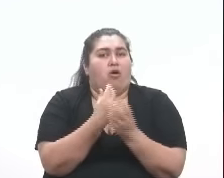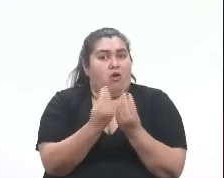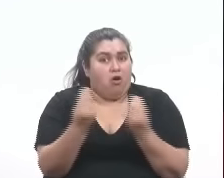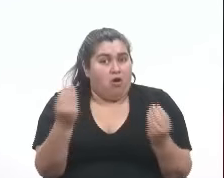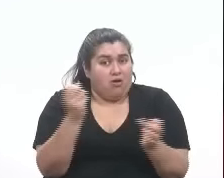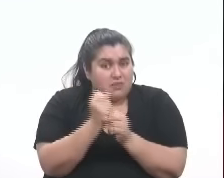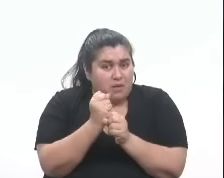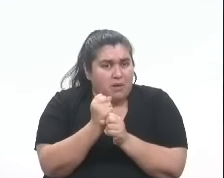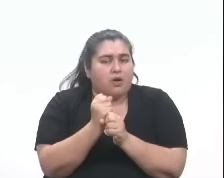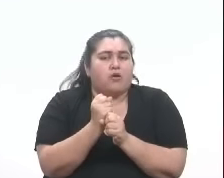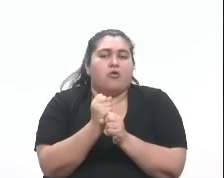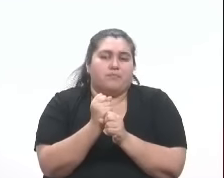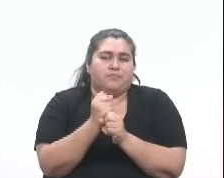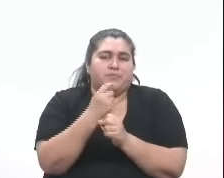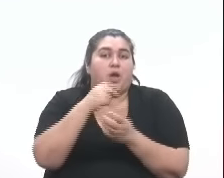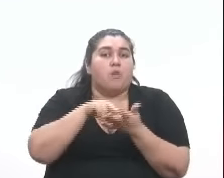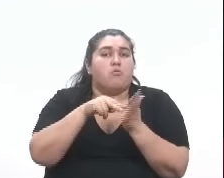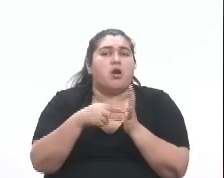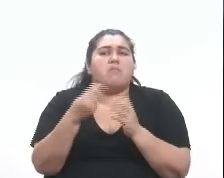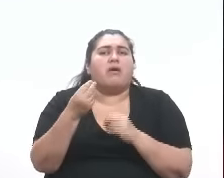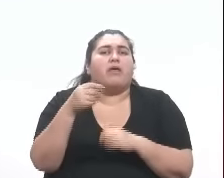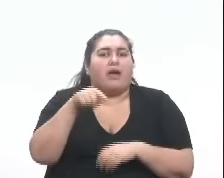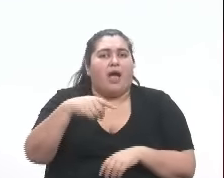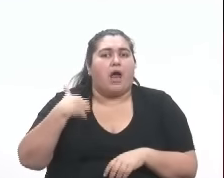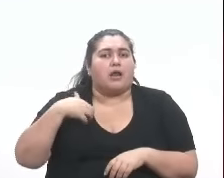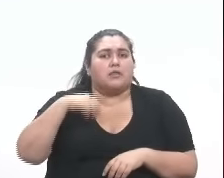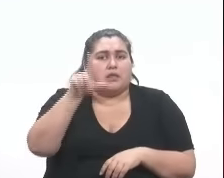Como si el problema del país hubiese sido el tema del empleo.